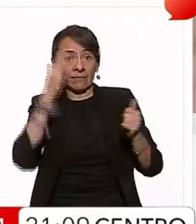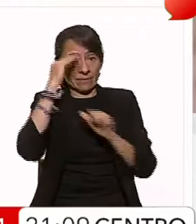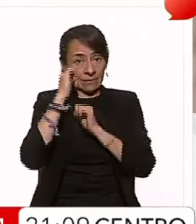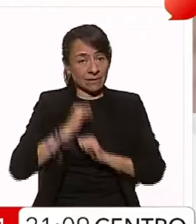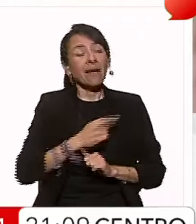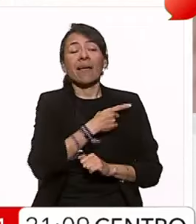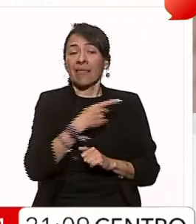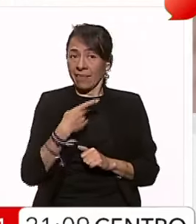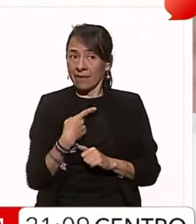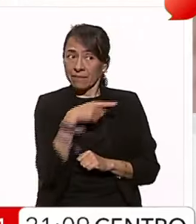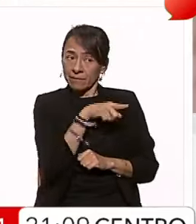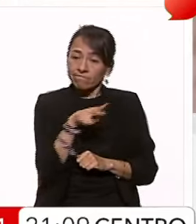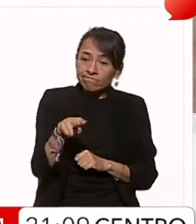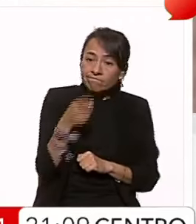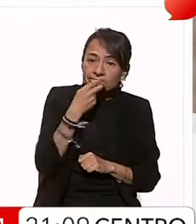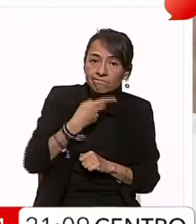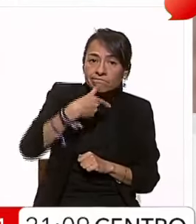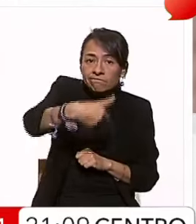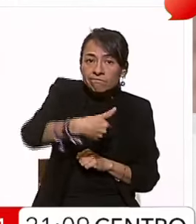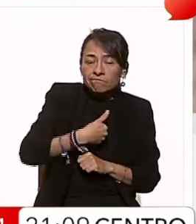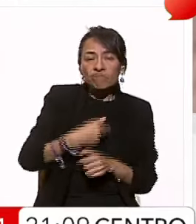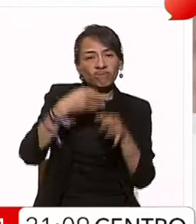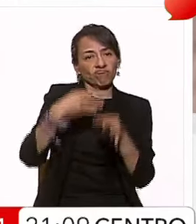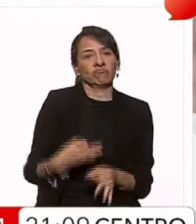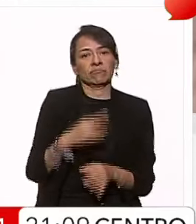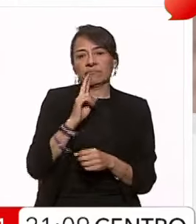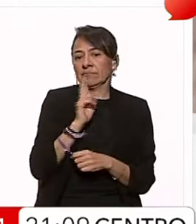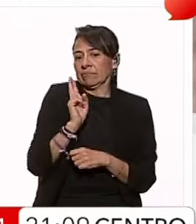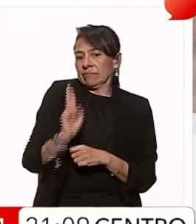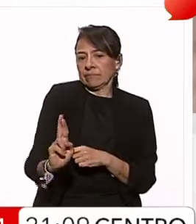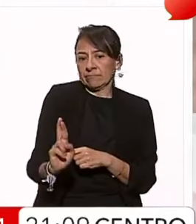general crea el mecanismo de